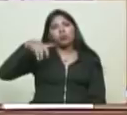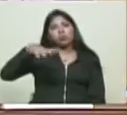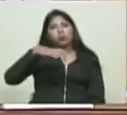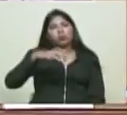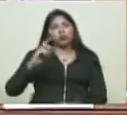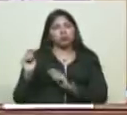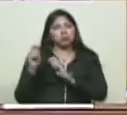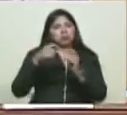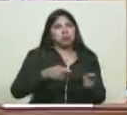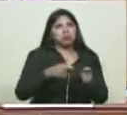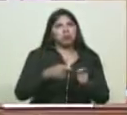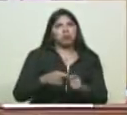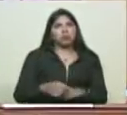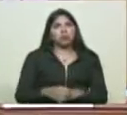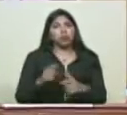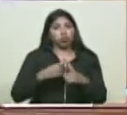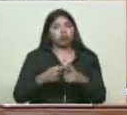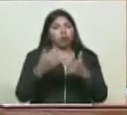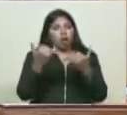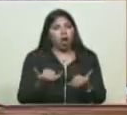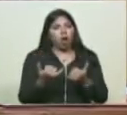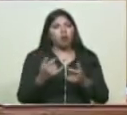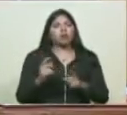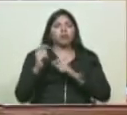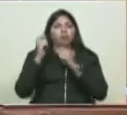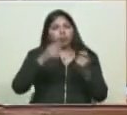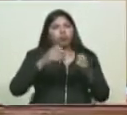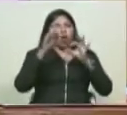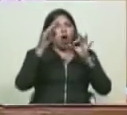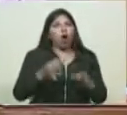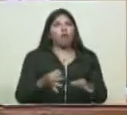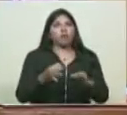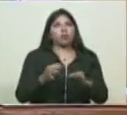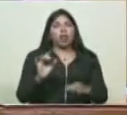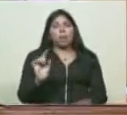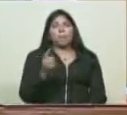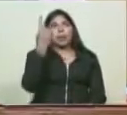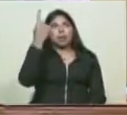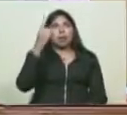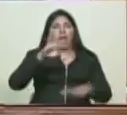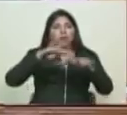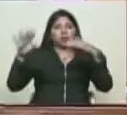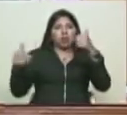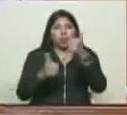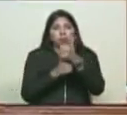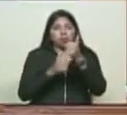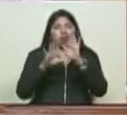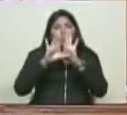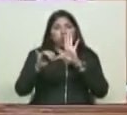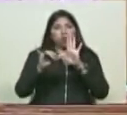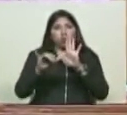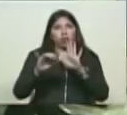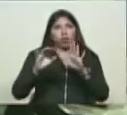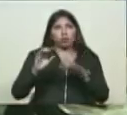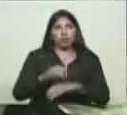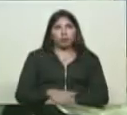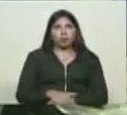recompense. Queda usted investida entonces como primera vicepresidenta de la Asamblea Nacional Constituyente.